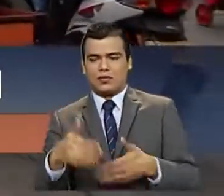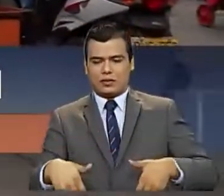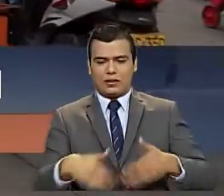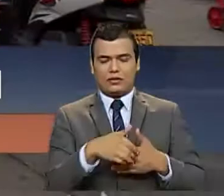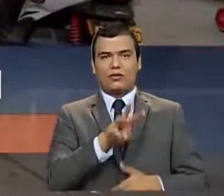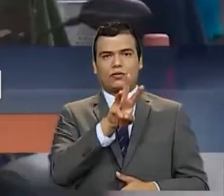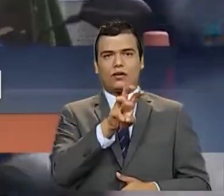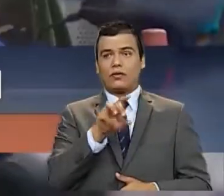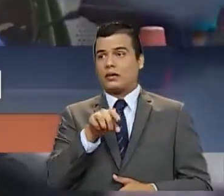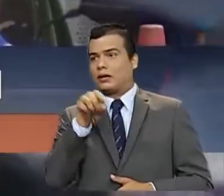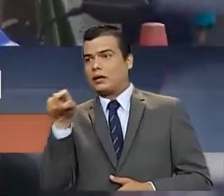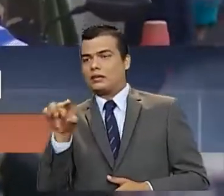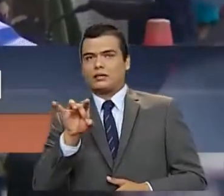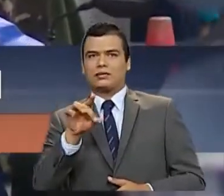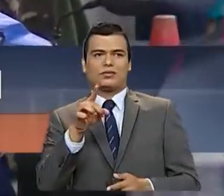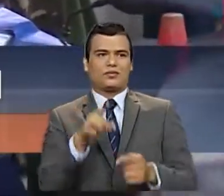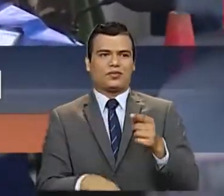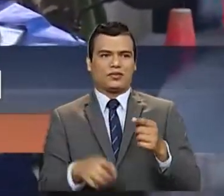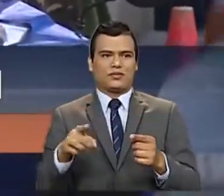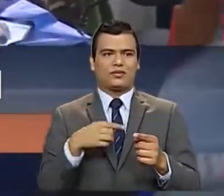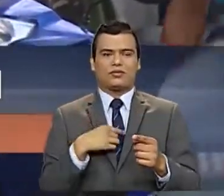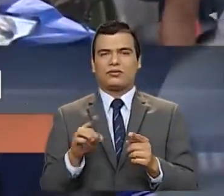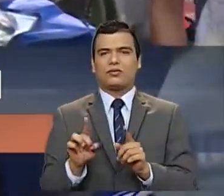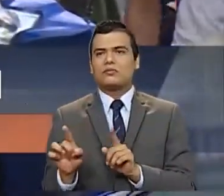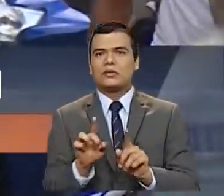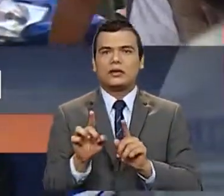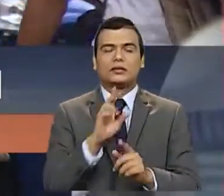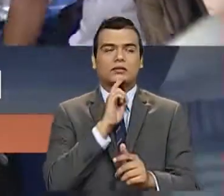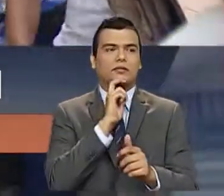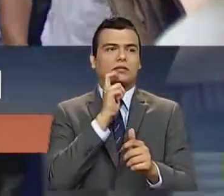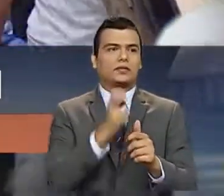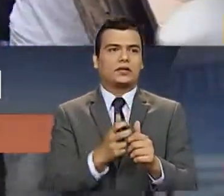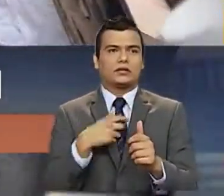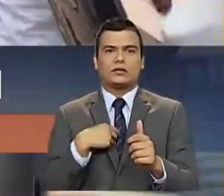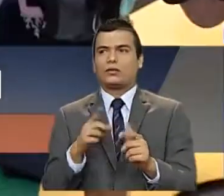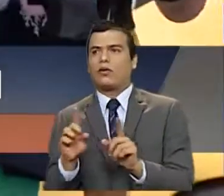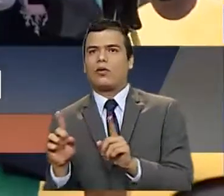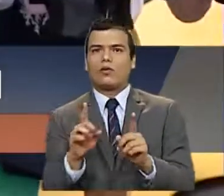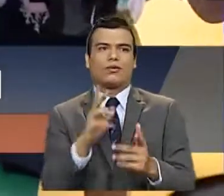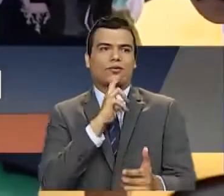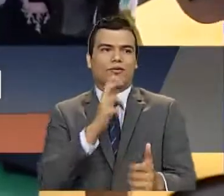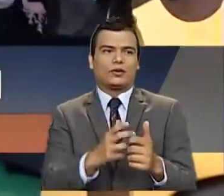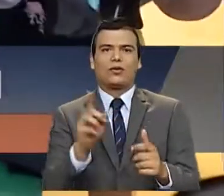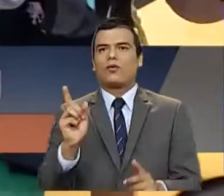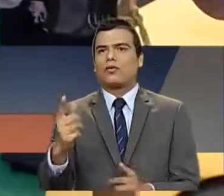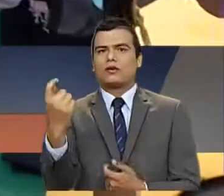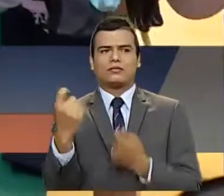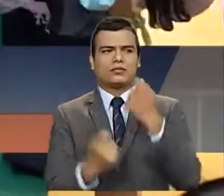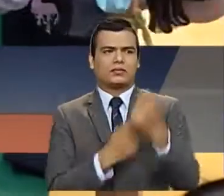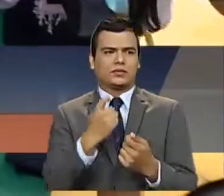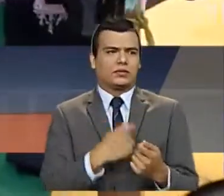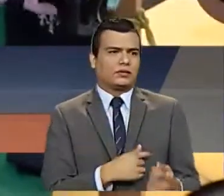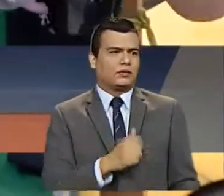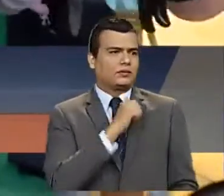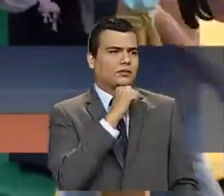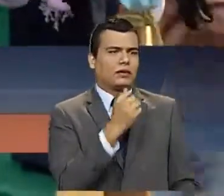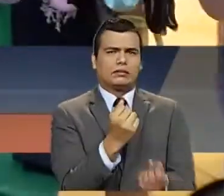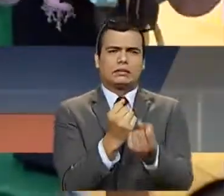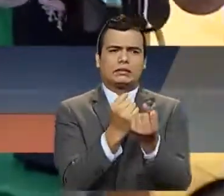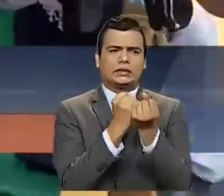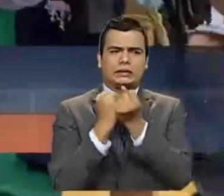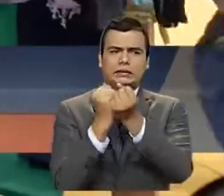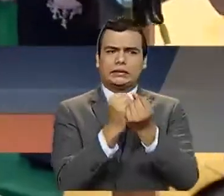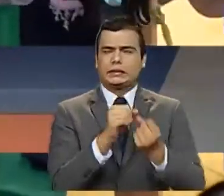se puede caminar. Las ventas al lado y lado de la vía dificultan el tránsito. La congestión tanto vial como